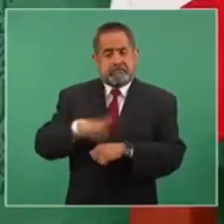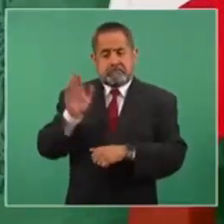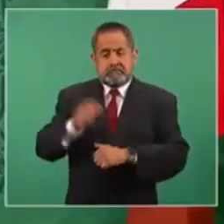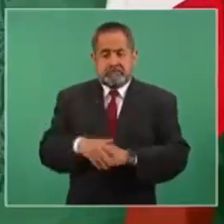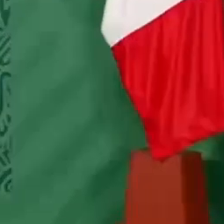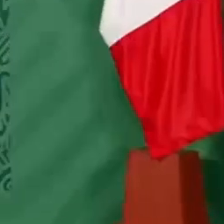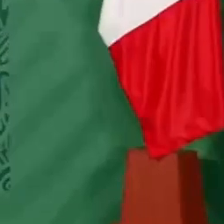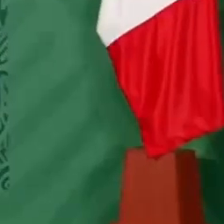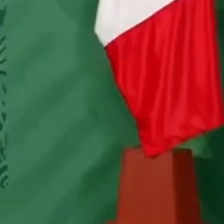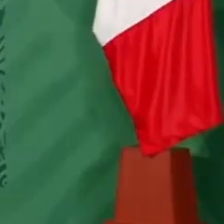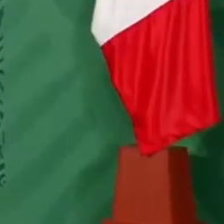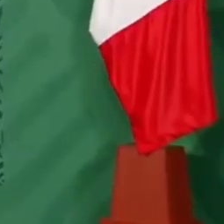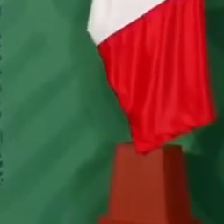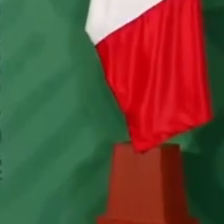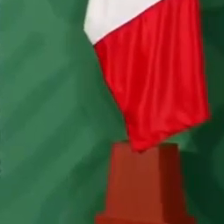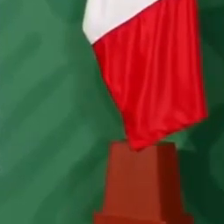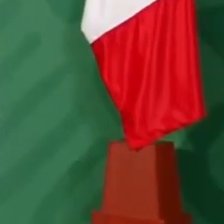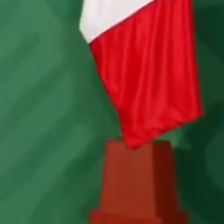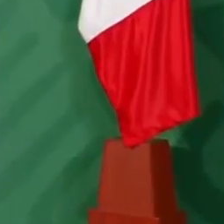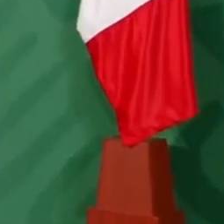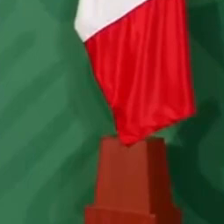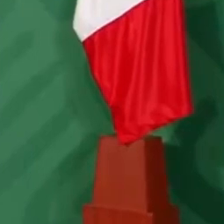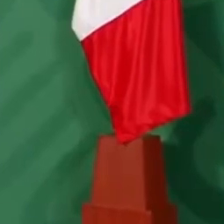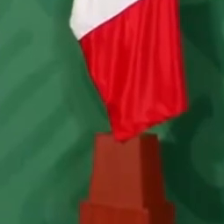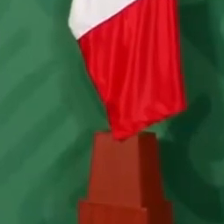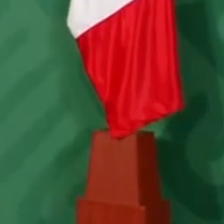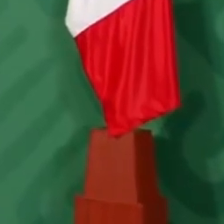de un hogar